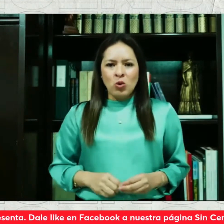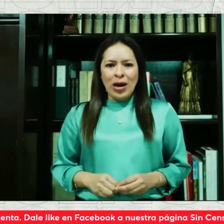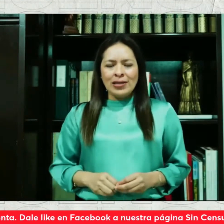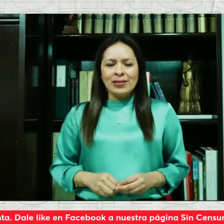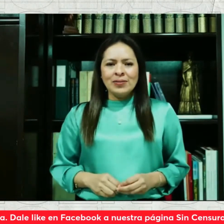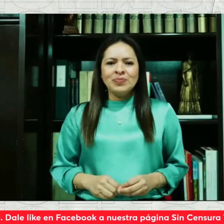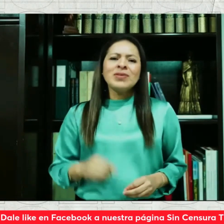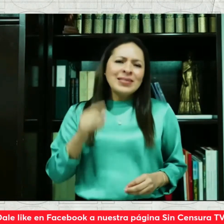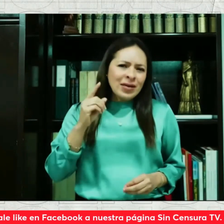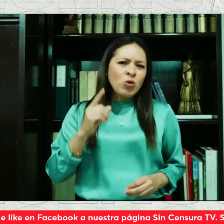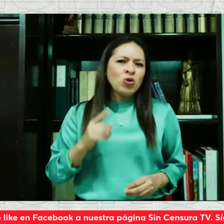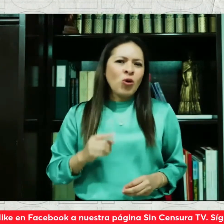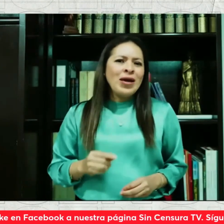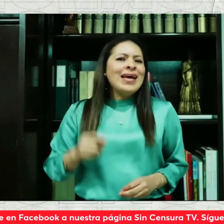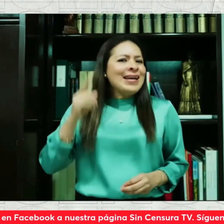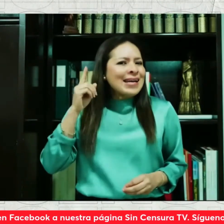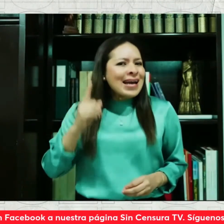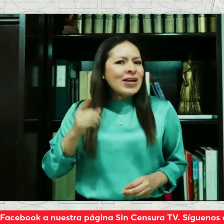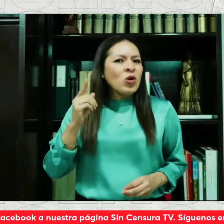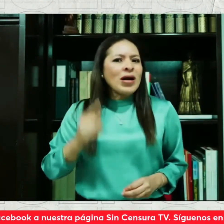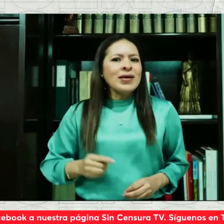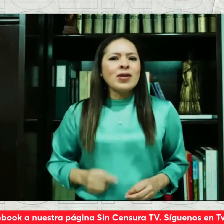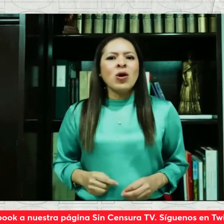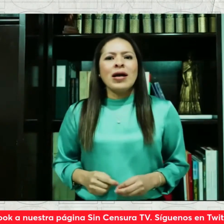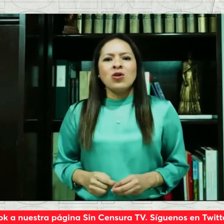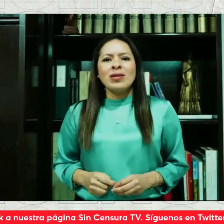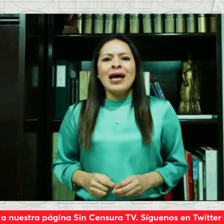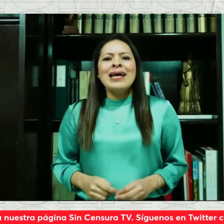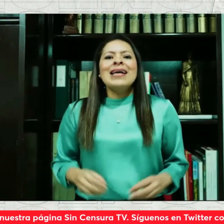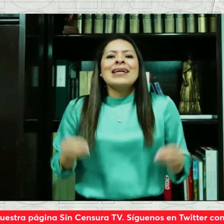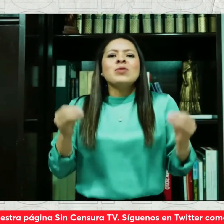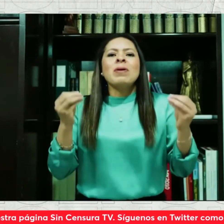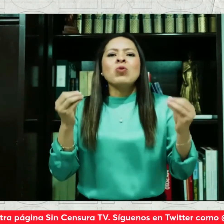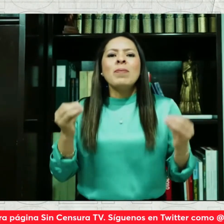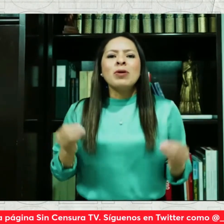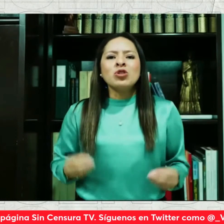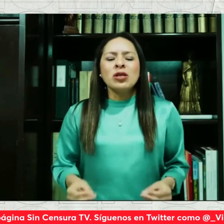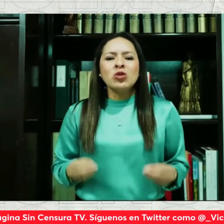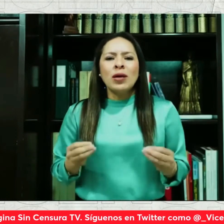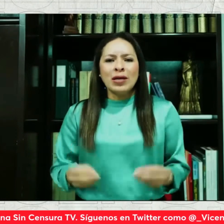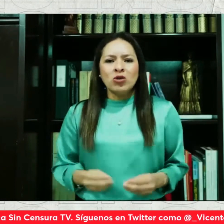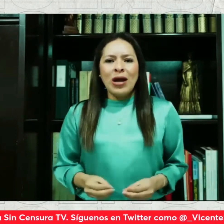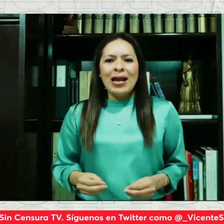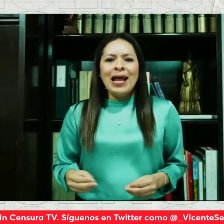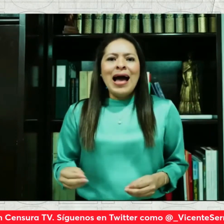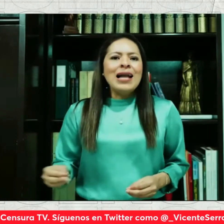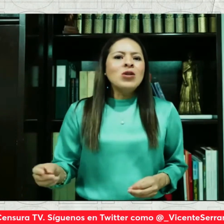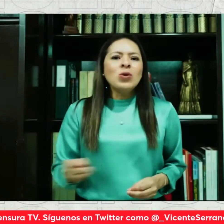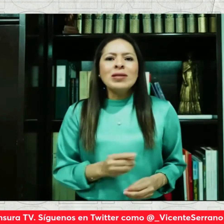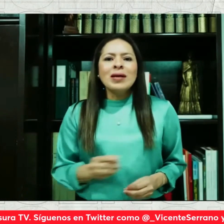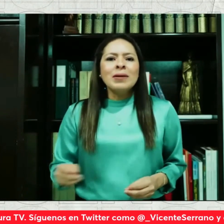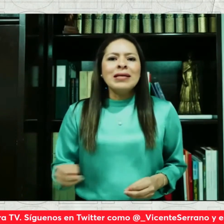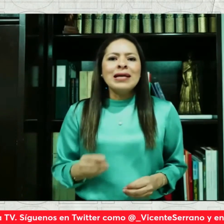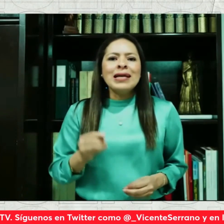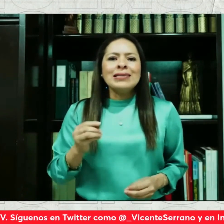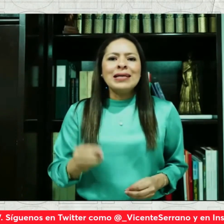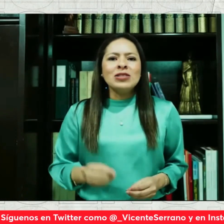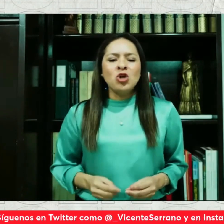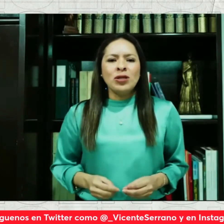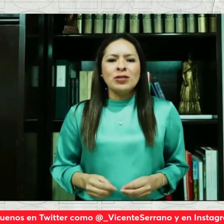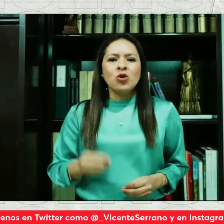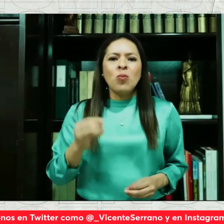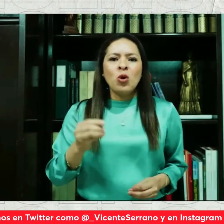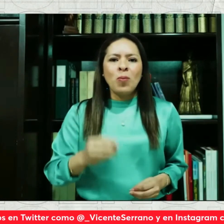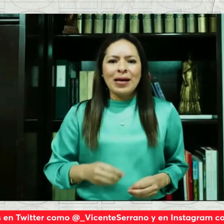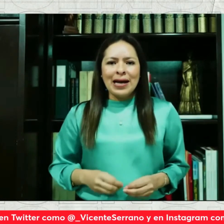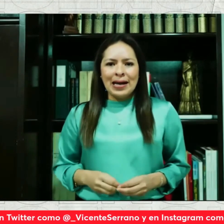primeros lugares. Segundo, Ricardo Gallardo Cardona respetó el proceso electoral al no intervenir en las